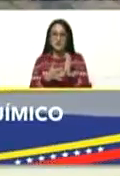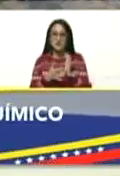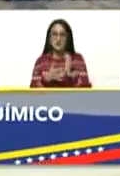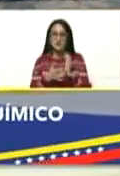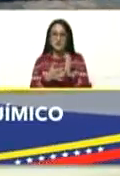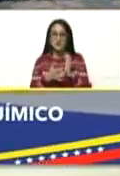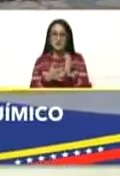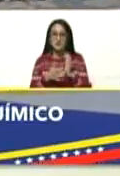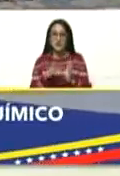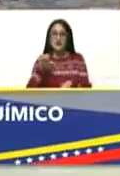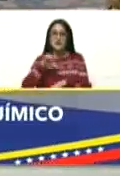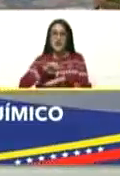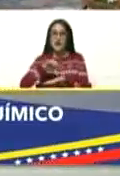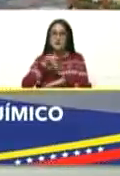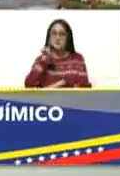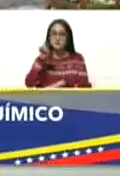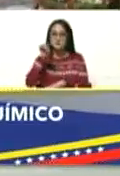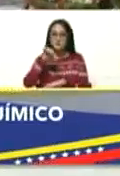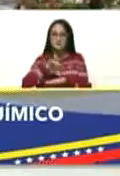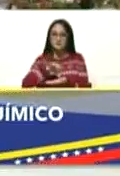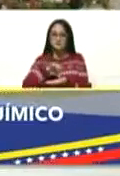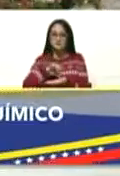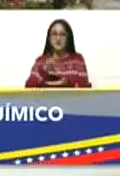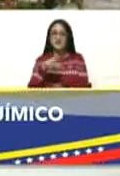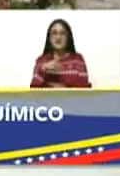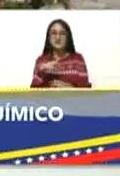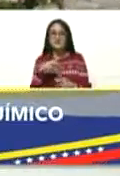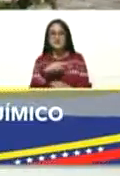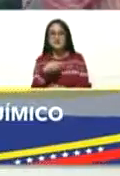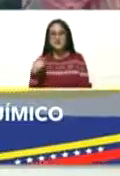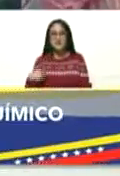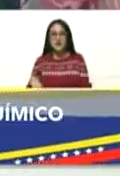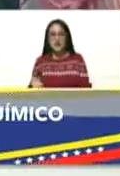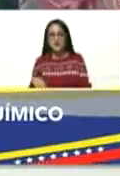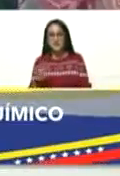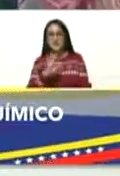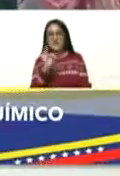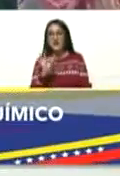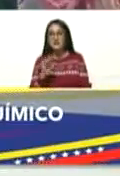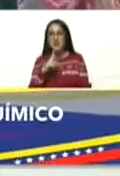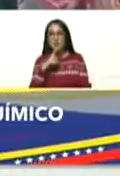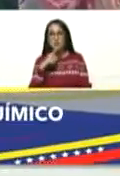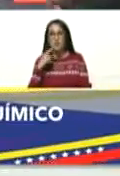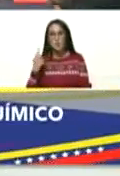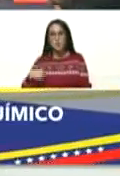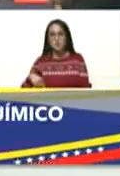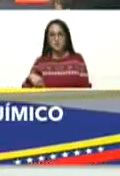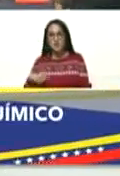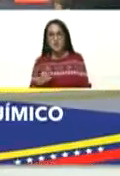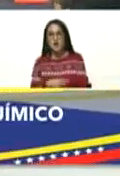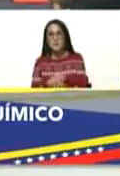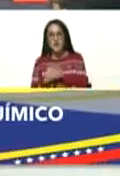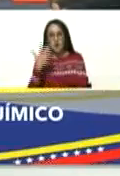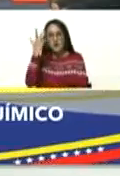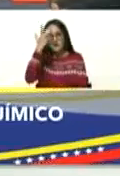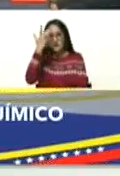República Islámica de Irán, la República Popular China, la Federación de Rusia, nuestros hermanos de la